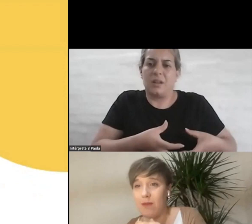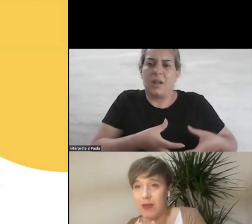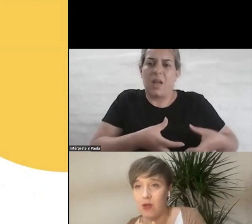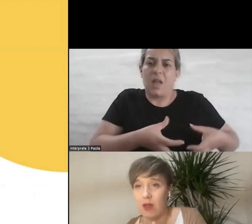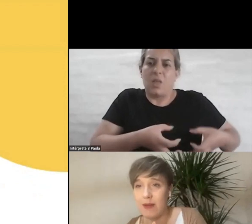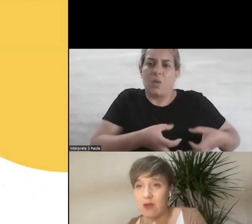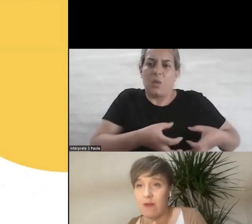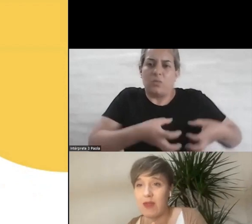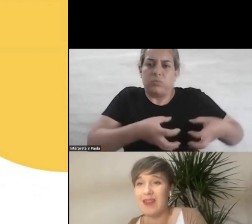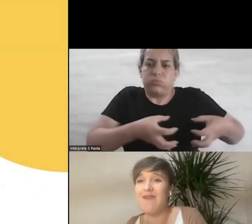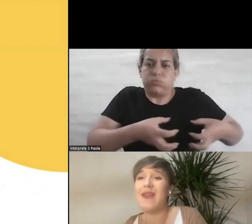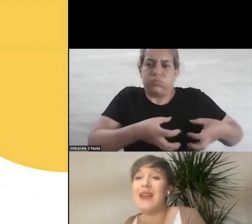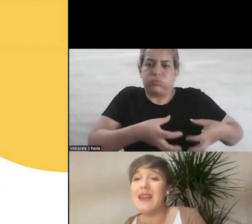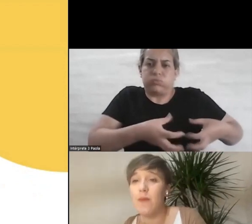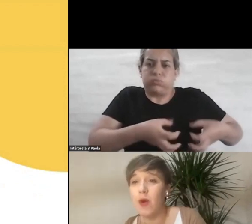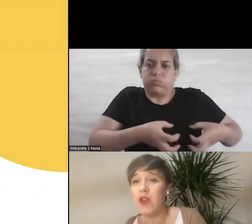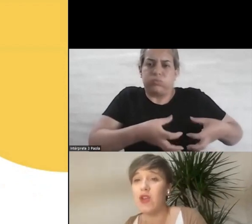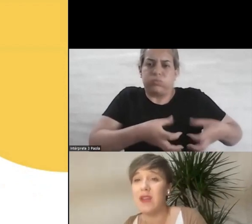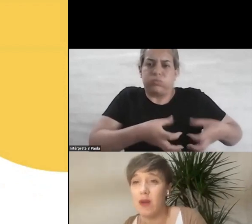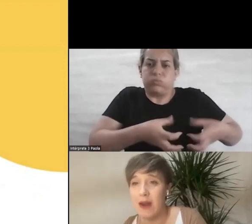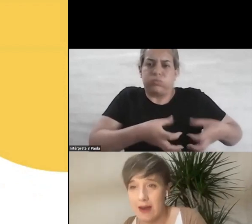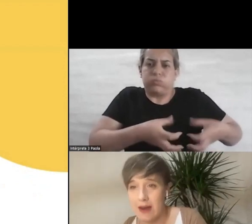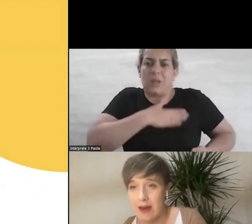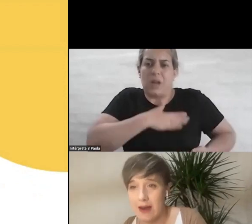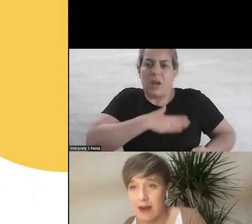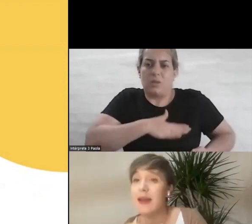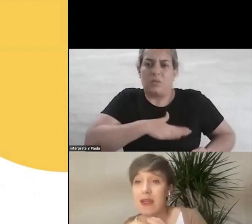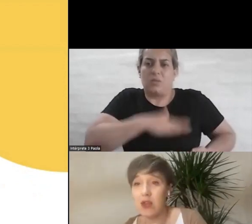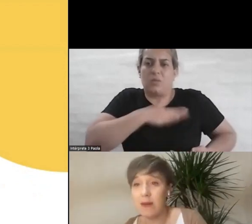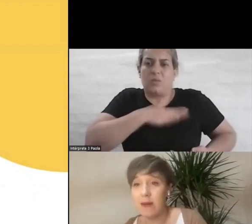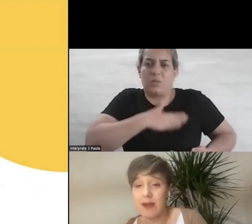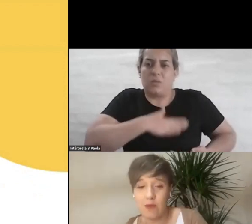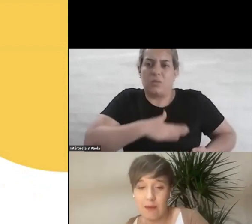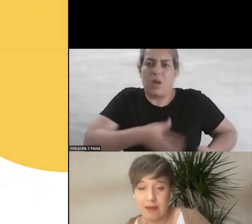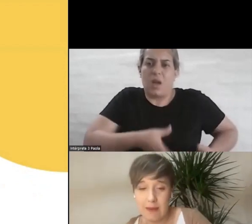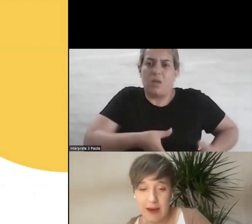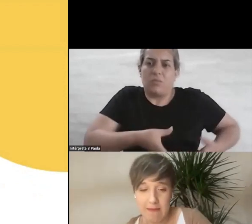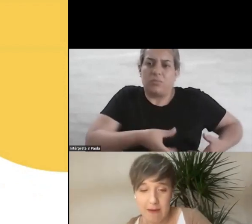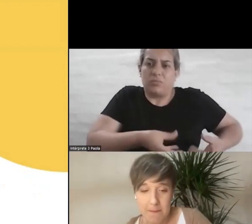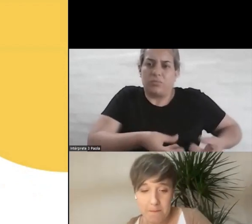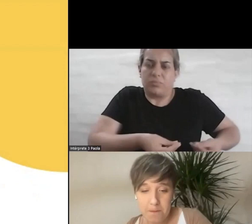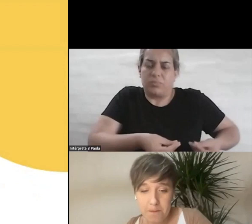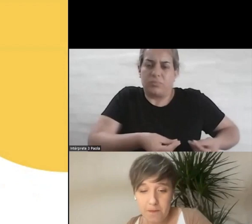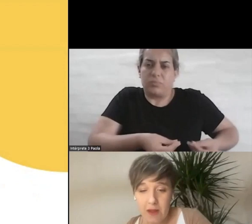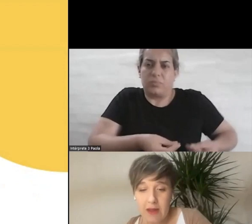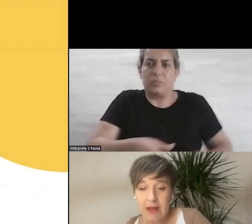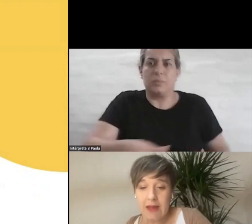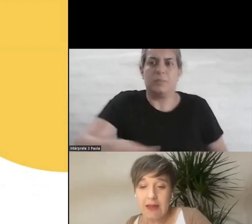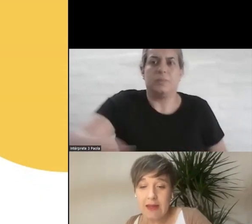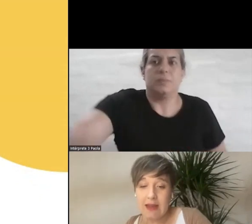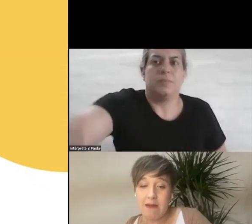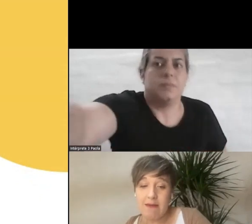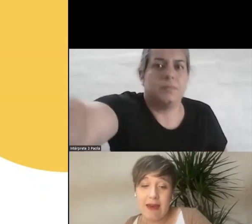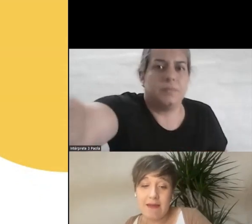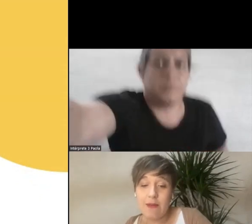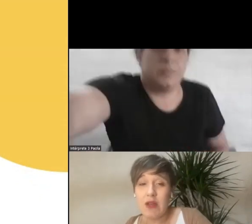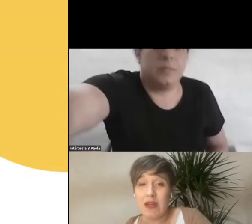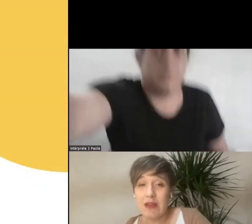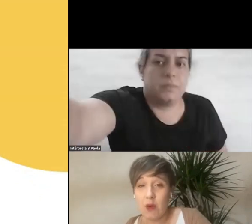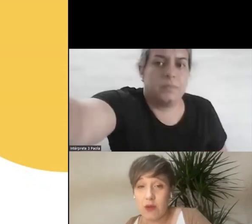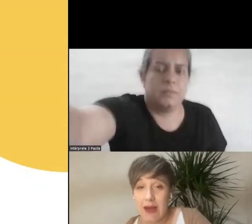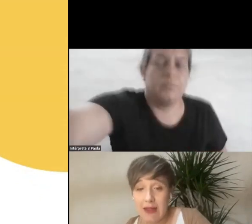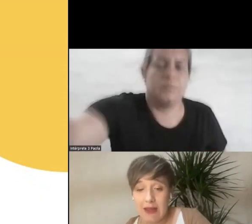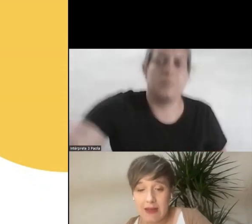esa presión inversa suavizante, facilitar un poquito ese buen agarre, ¿vale? Esto también es fundamental para el bebé. Si el bebé tiene